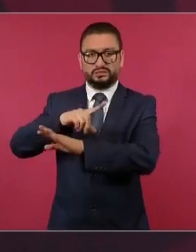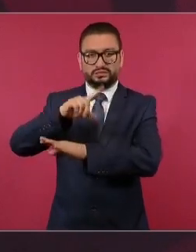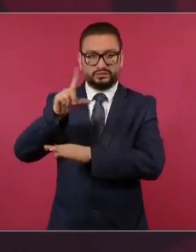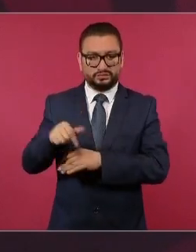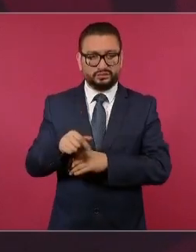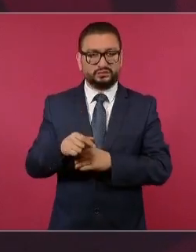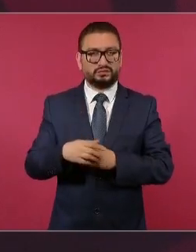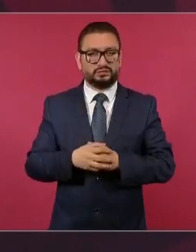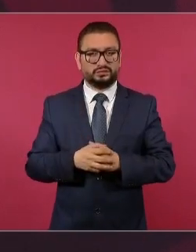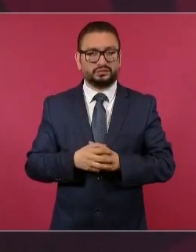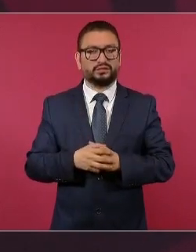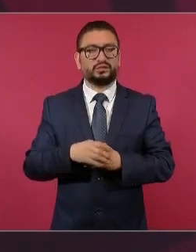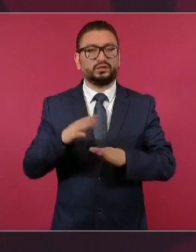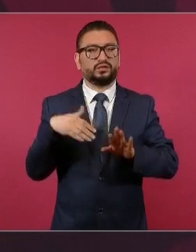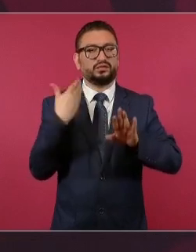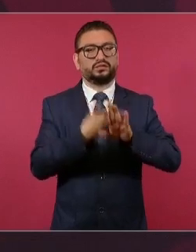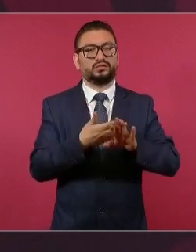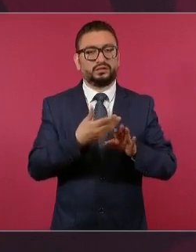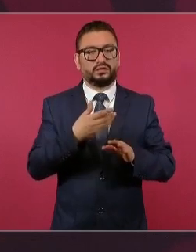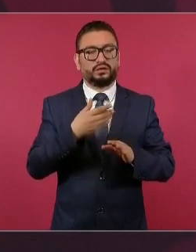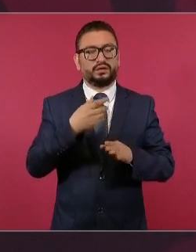golpe contra